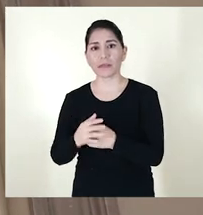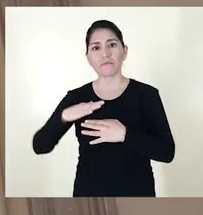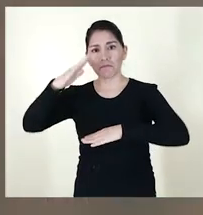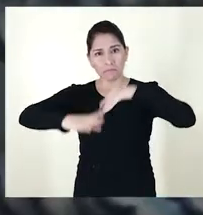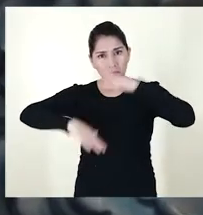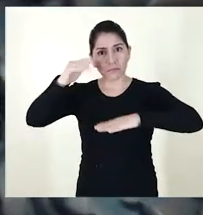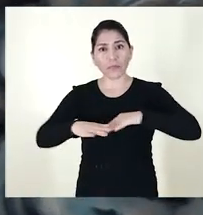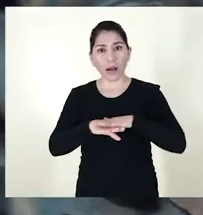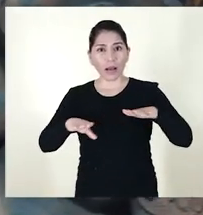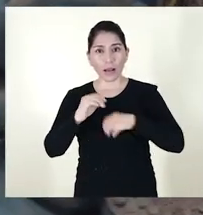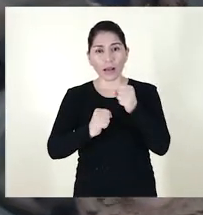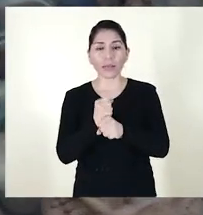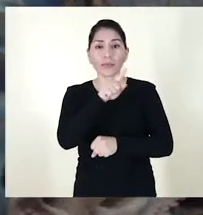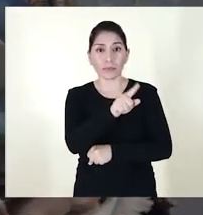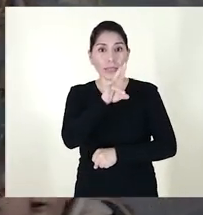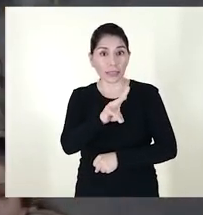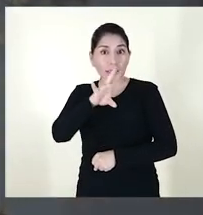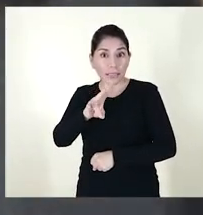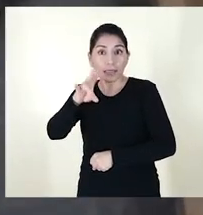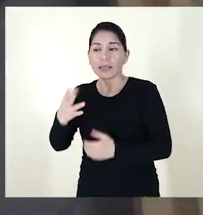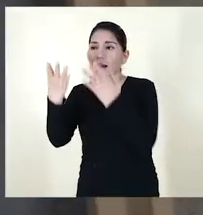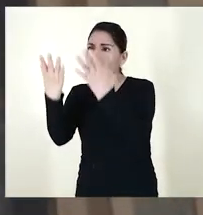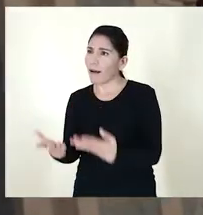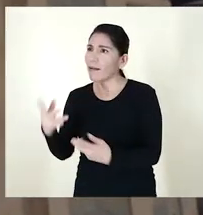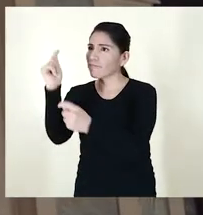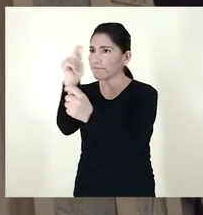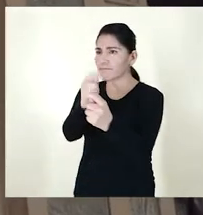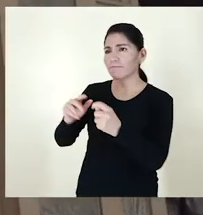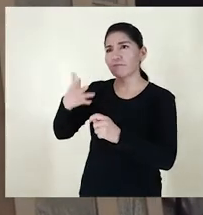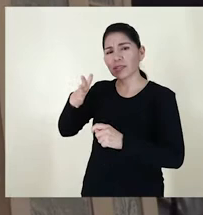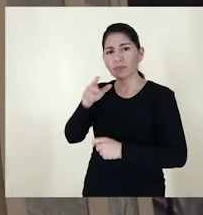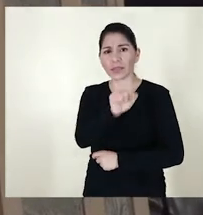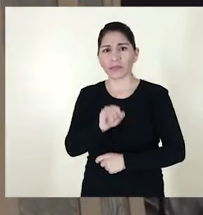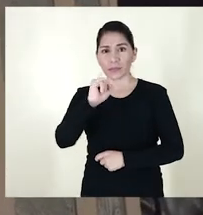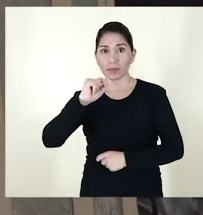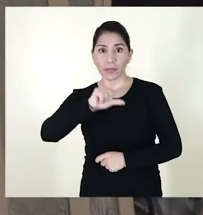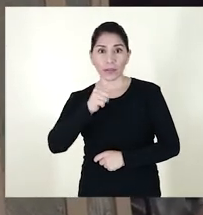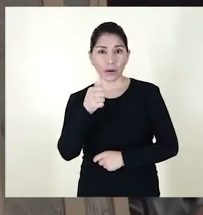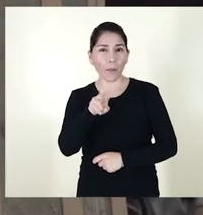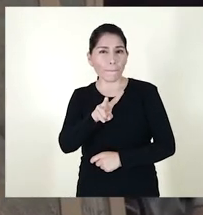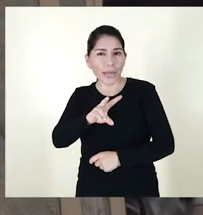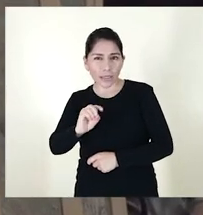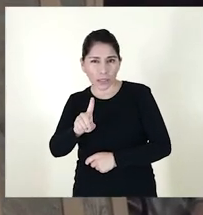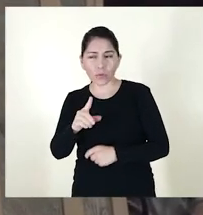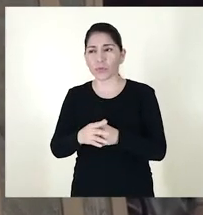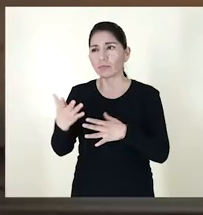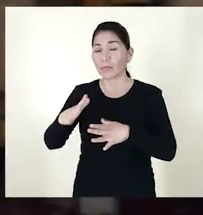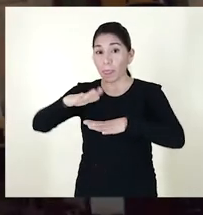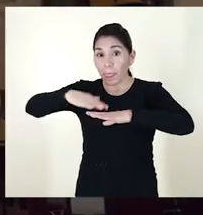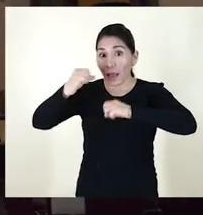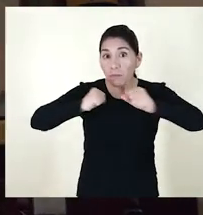en iglesia. Si bien se concluyó en 1777, el estilo de su portada retablo es más bien de la primera mitad de este